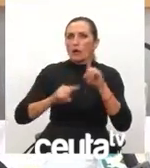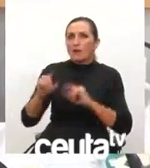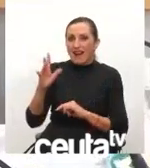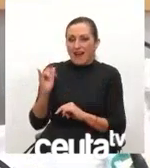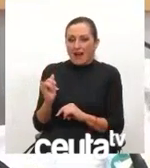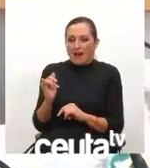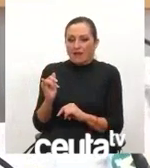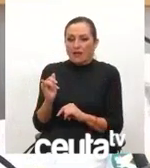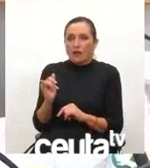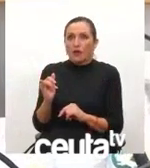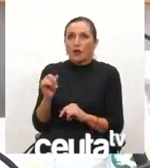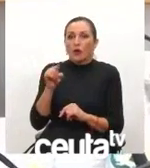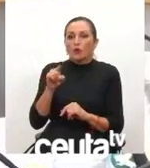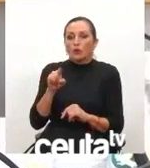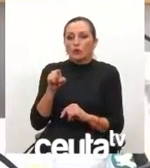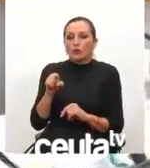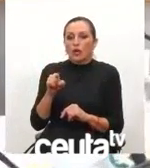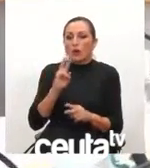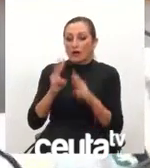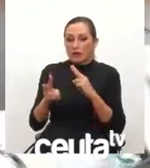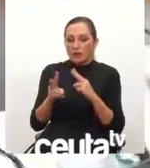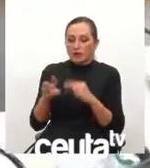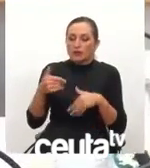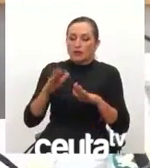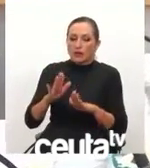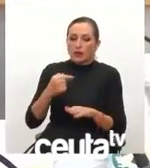ha contestado usted, pero le voy a dar respuesta